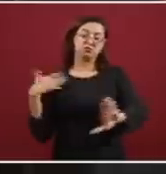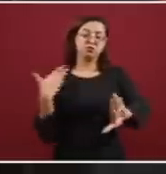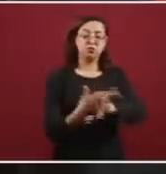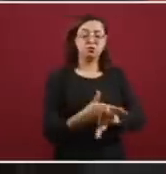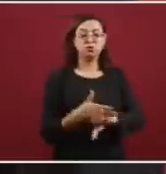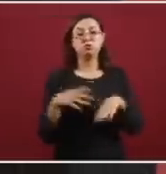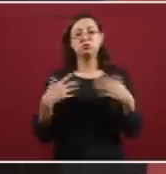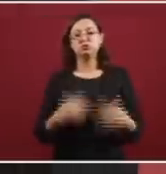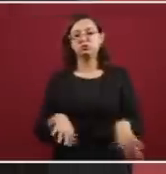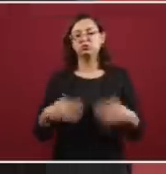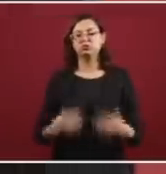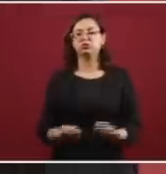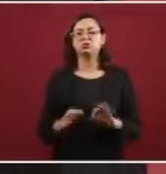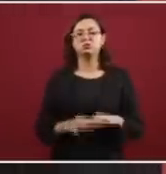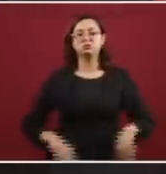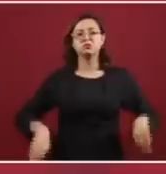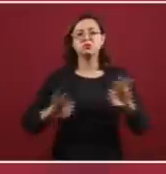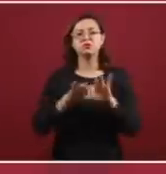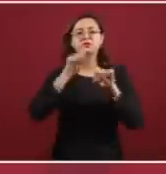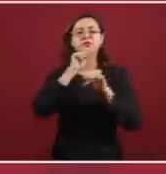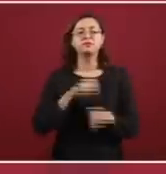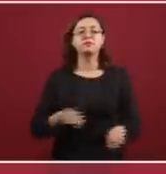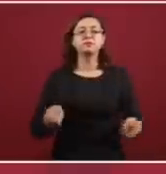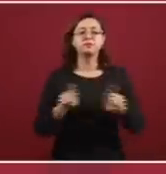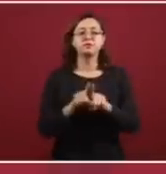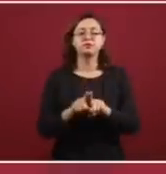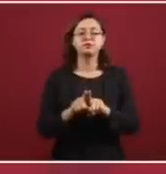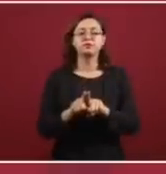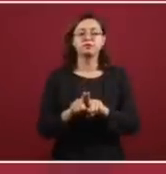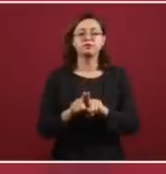el apoyo de